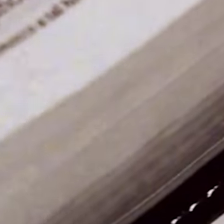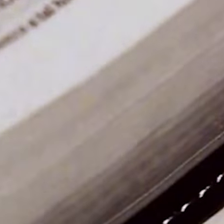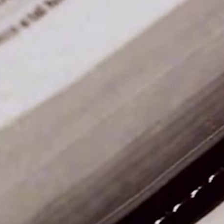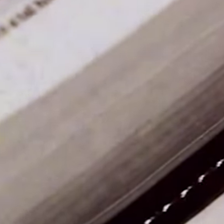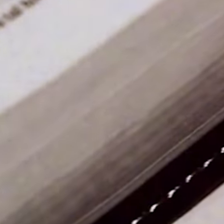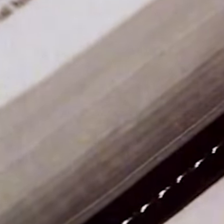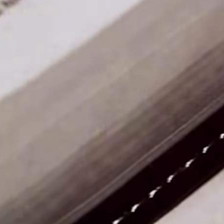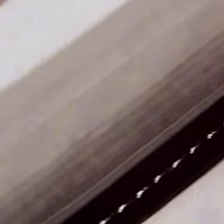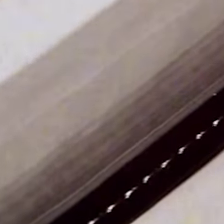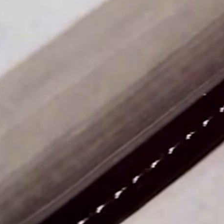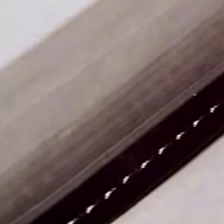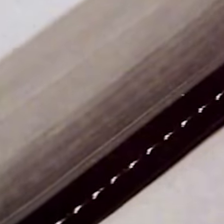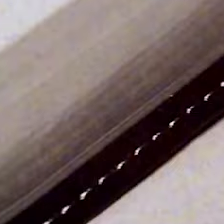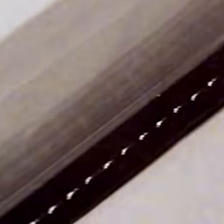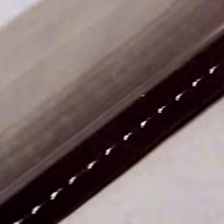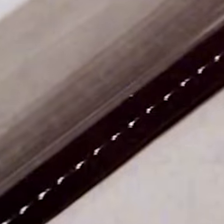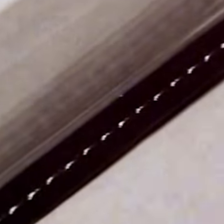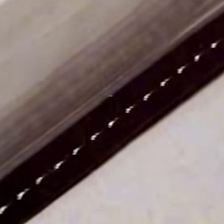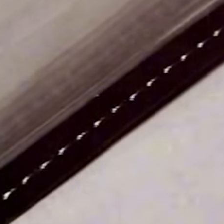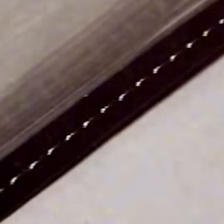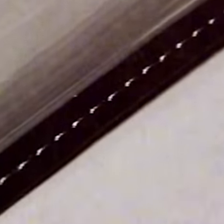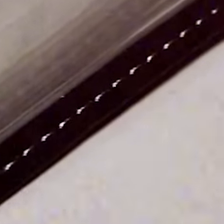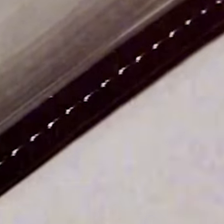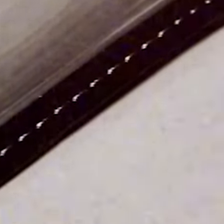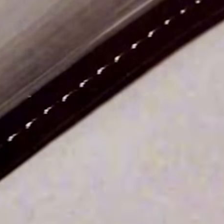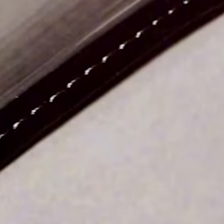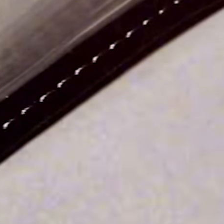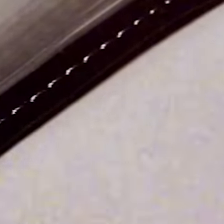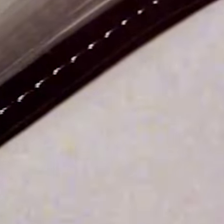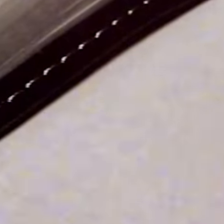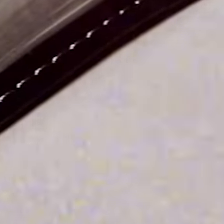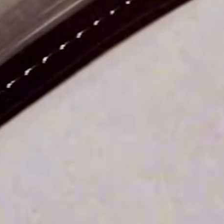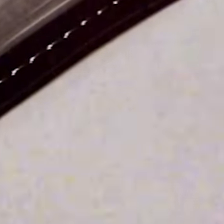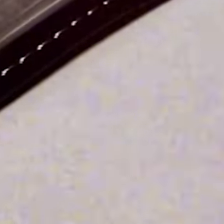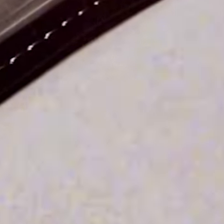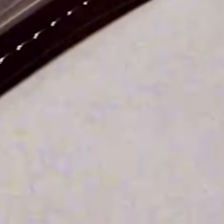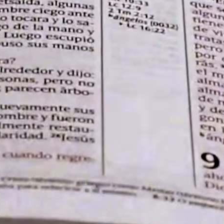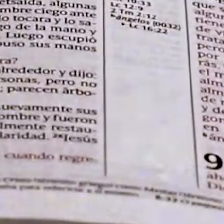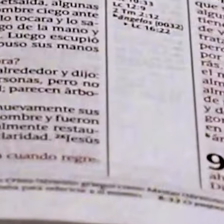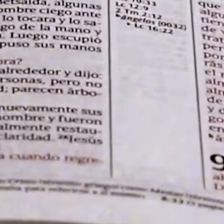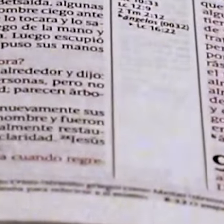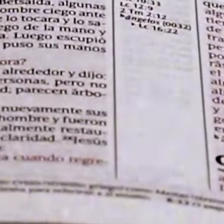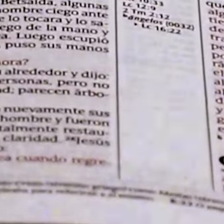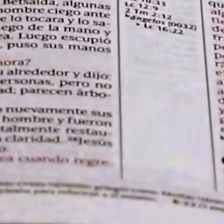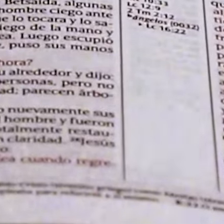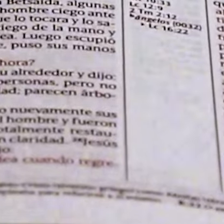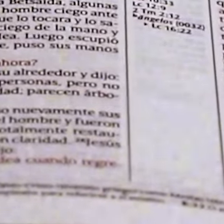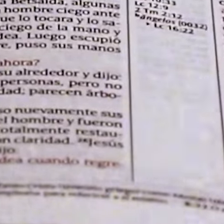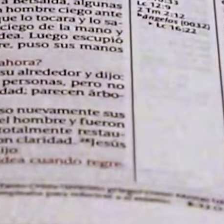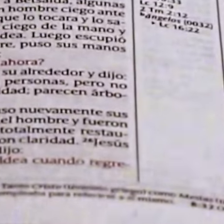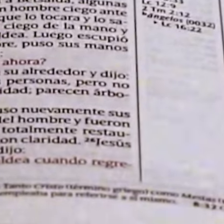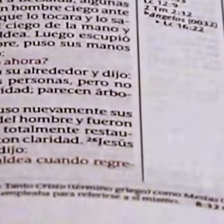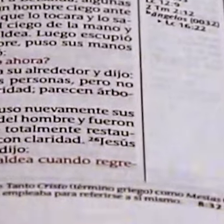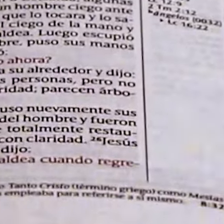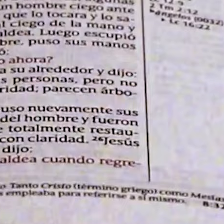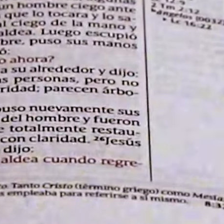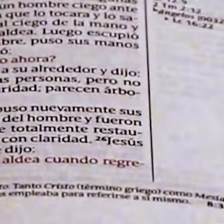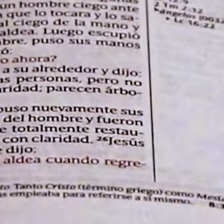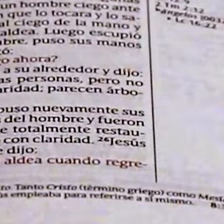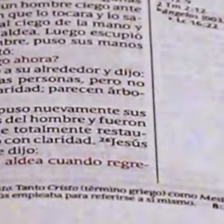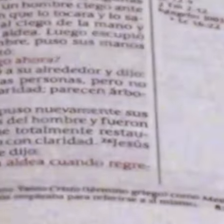Estoy agradecido. Y aunque otros no te piensen, yo